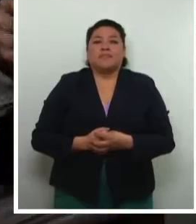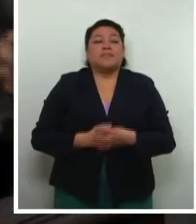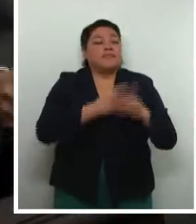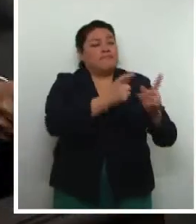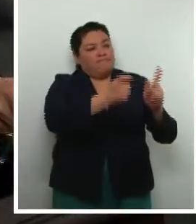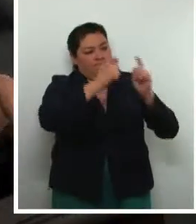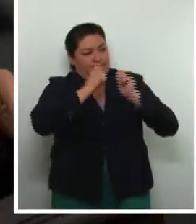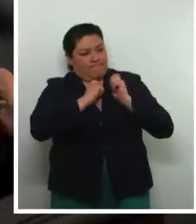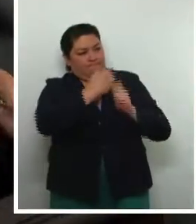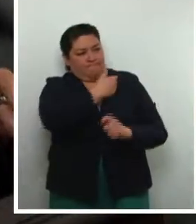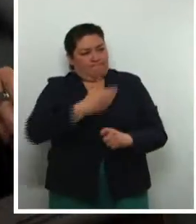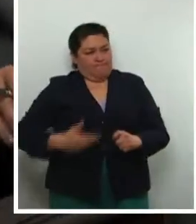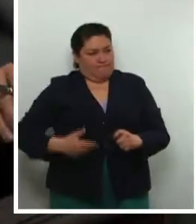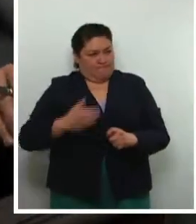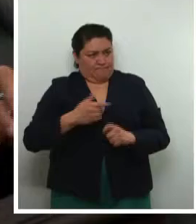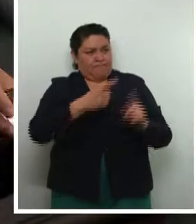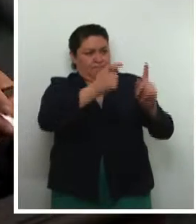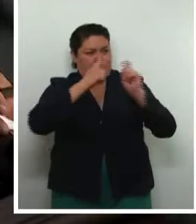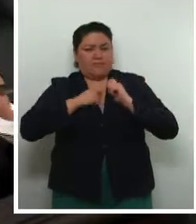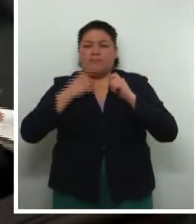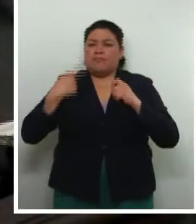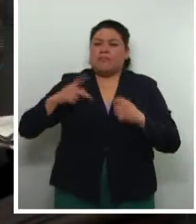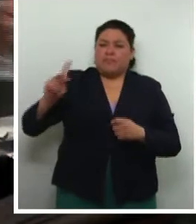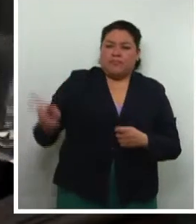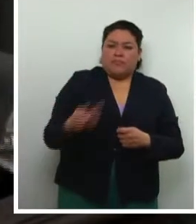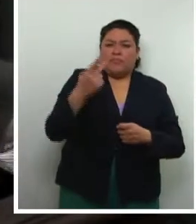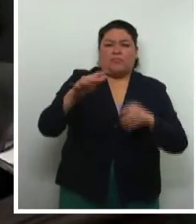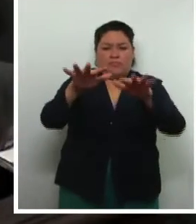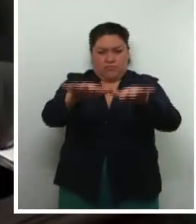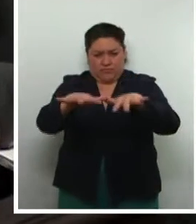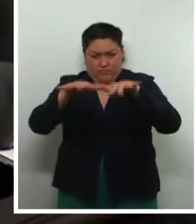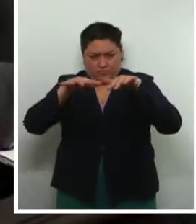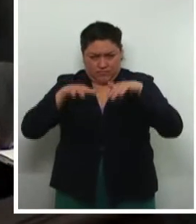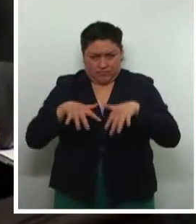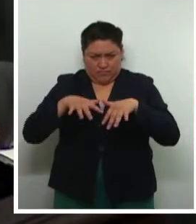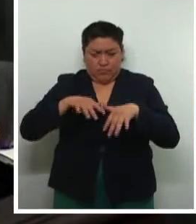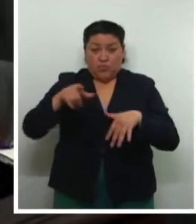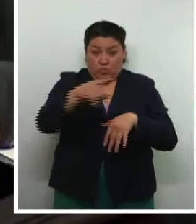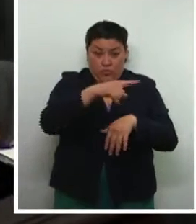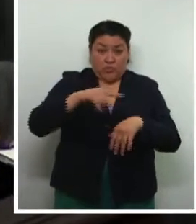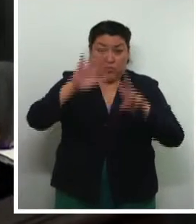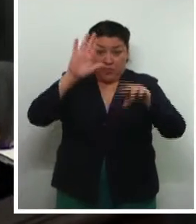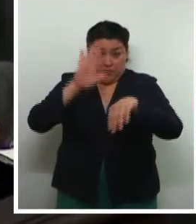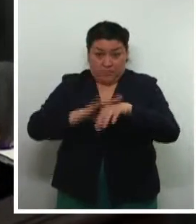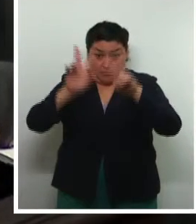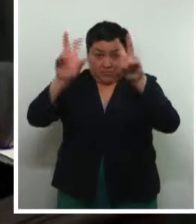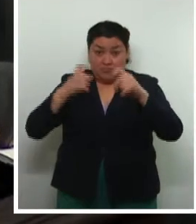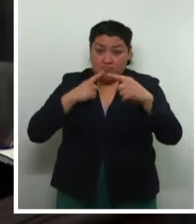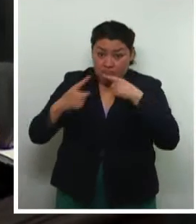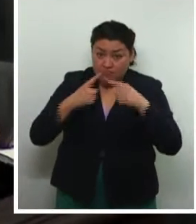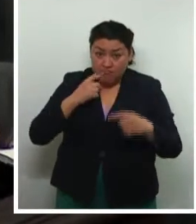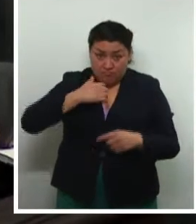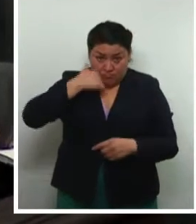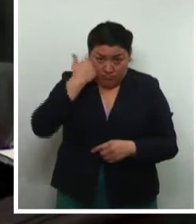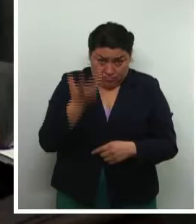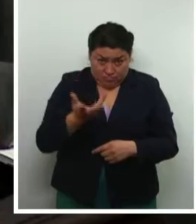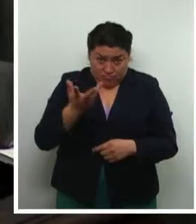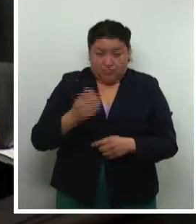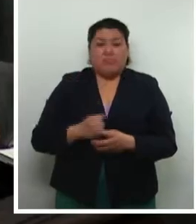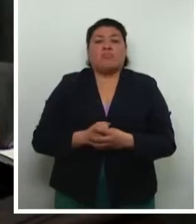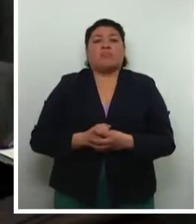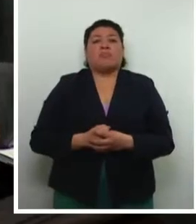instrucciones de la Presidencia, en votación económica se consulta a la Asamblea si se admite a discusión la propuesta de